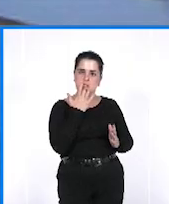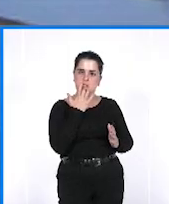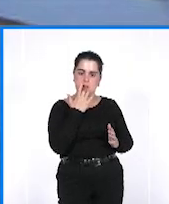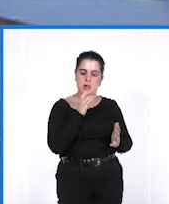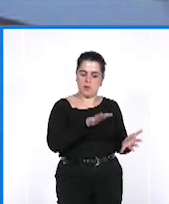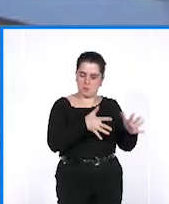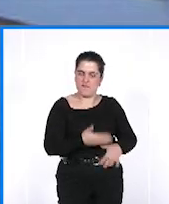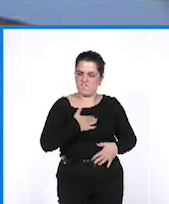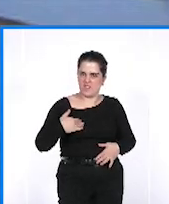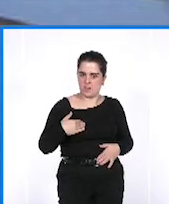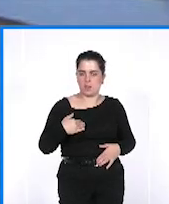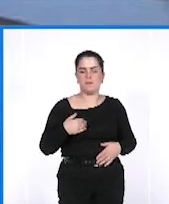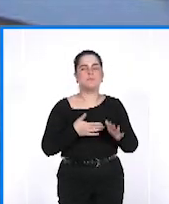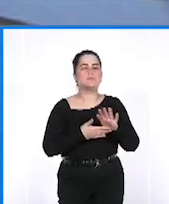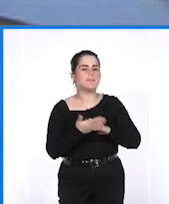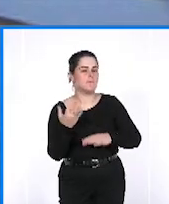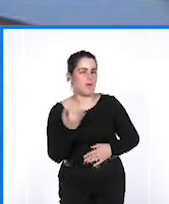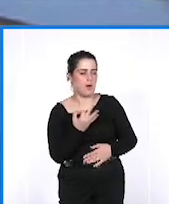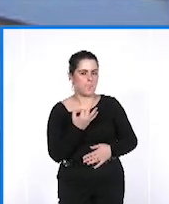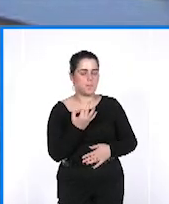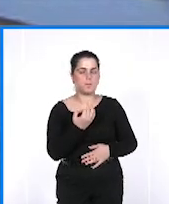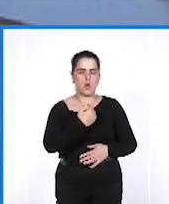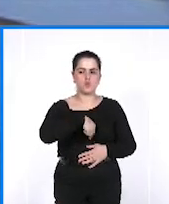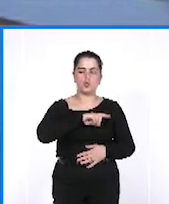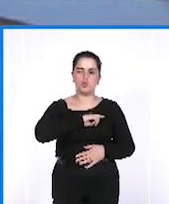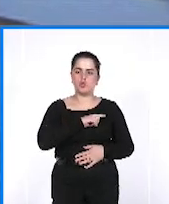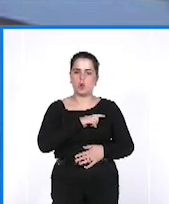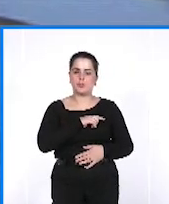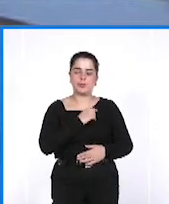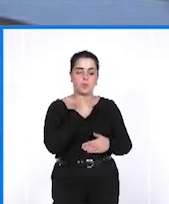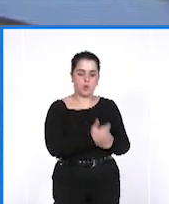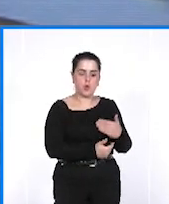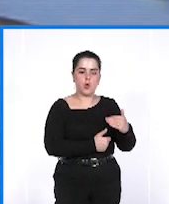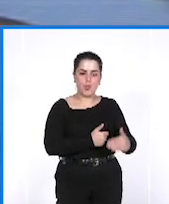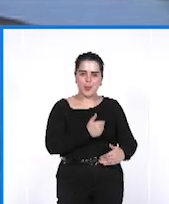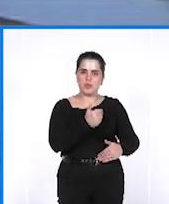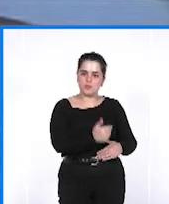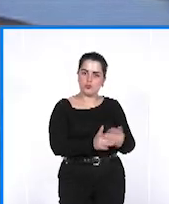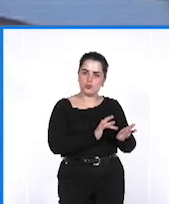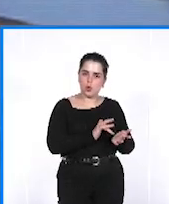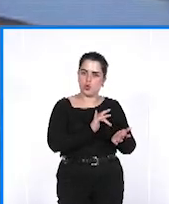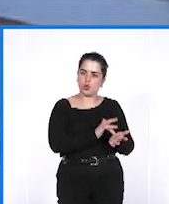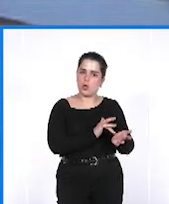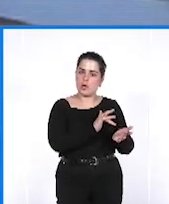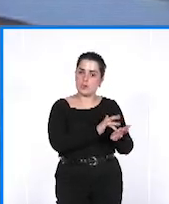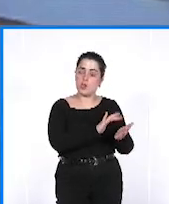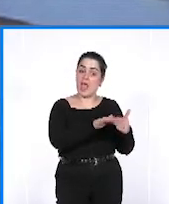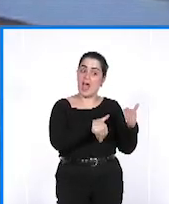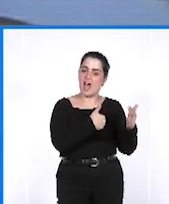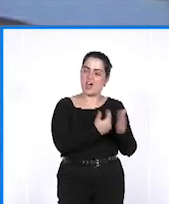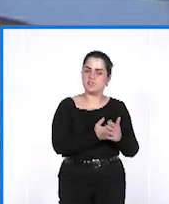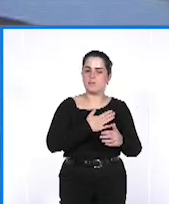en funcionamiento es decir miramos qué procesos se han llevado a cabo para que mi